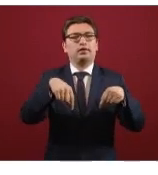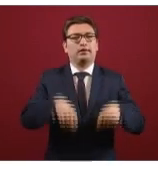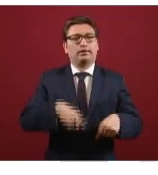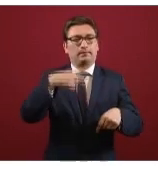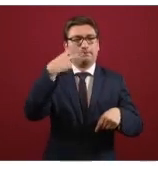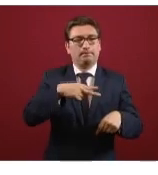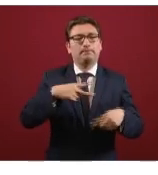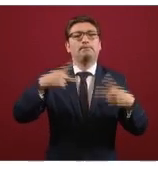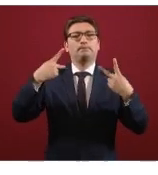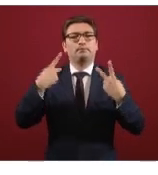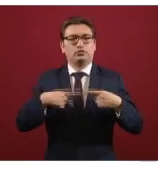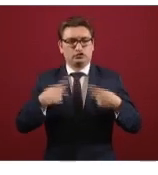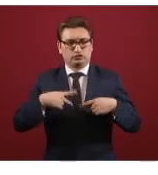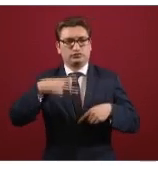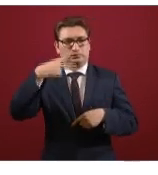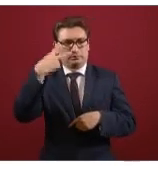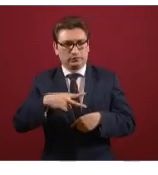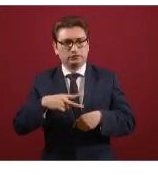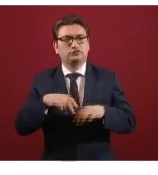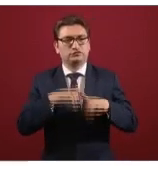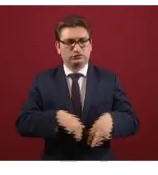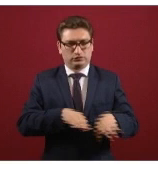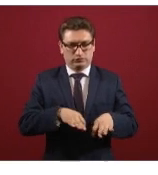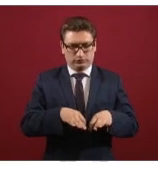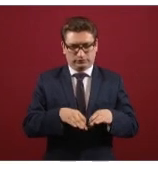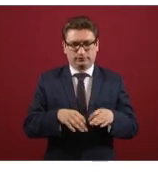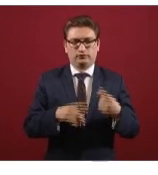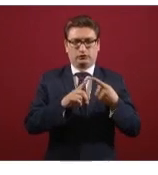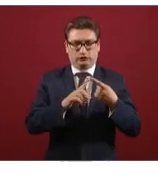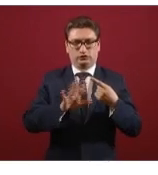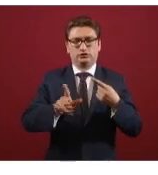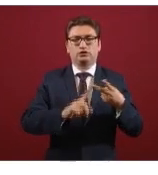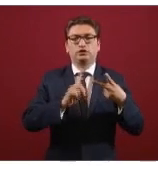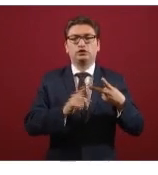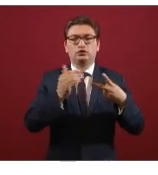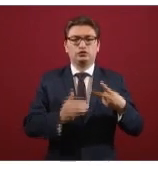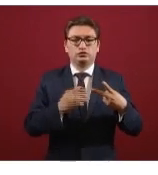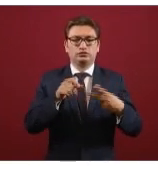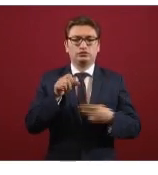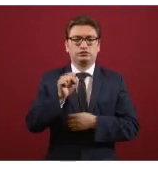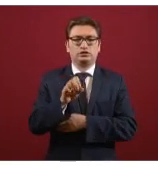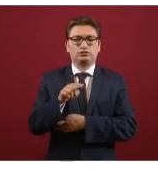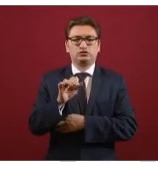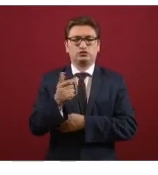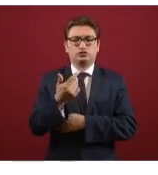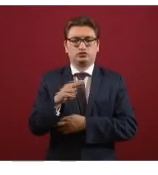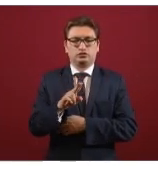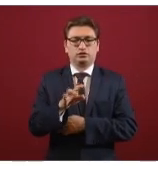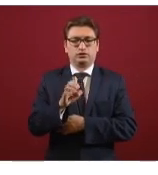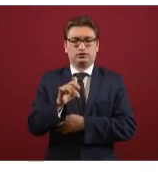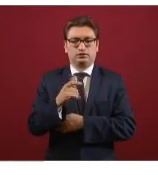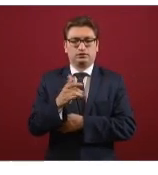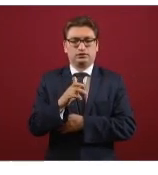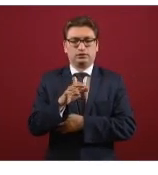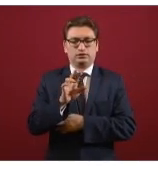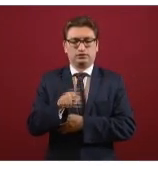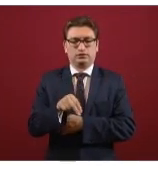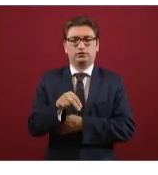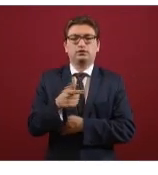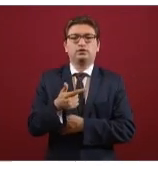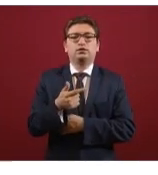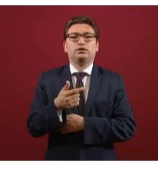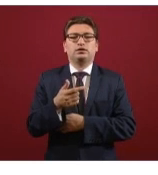mexicanos el paquete 2 queda para samsung energía este son